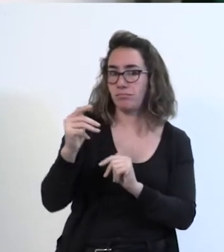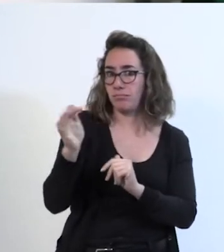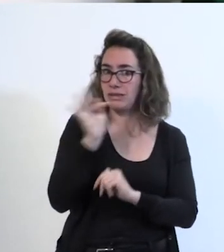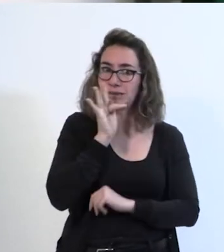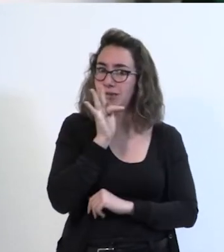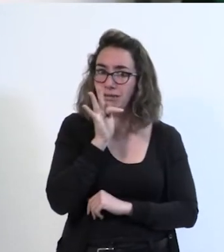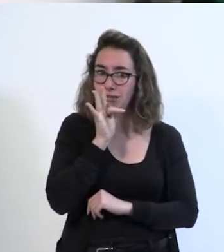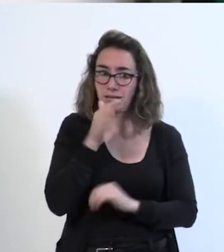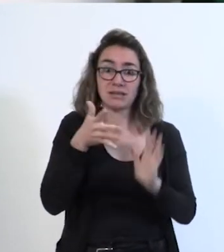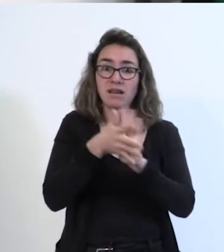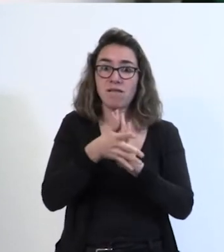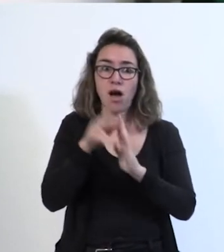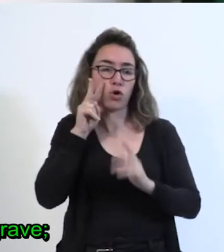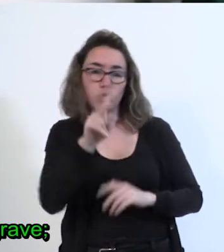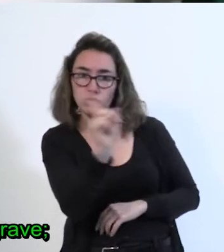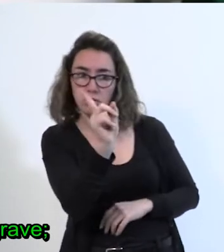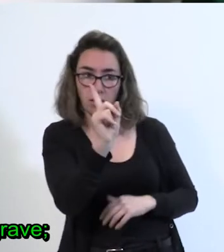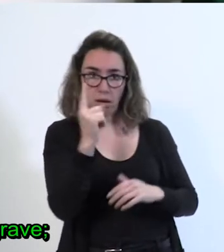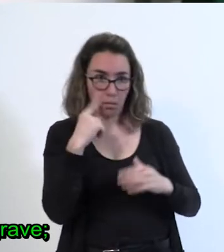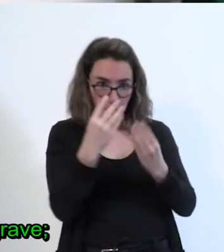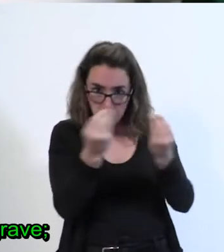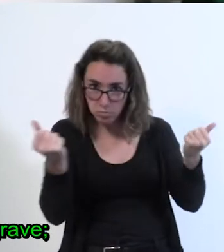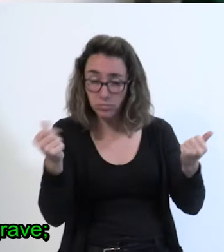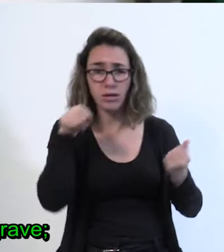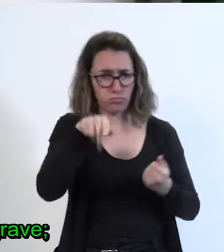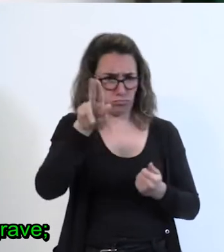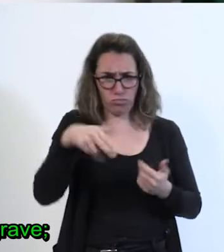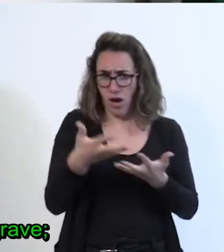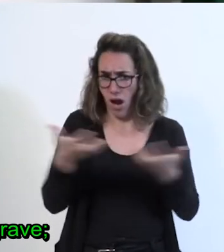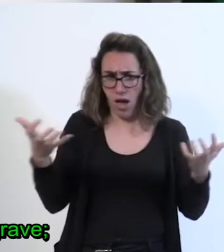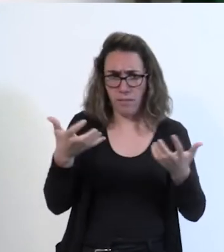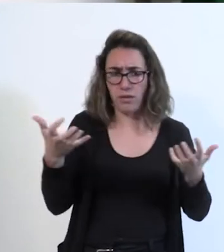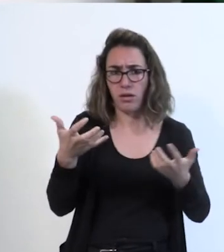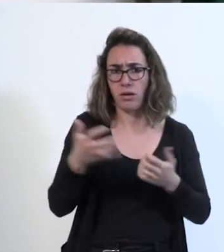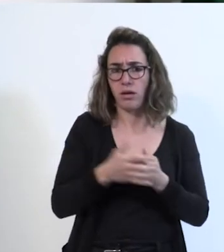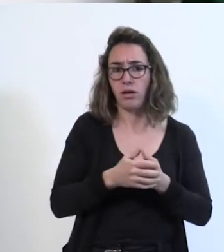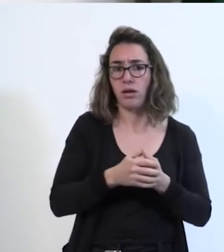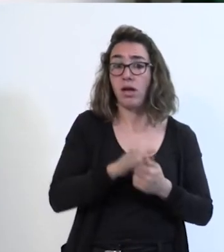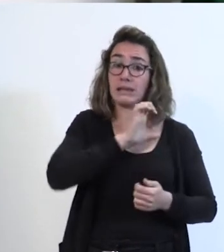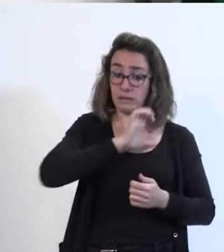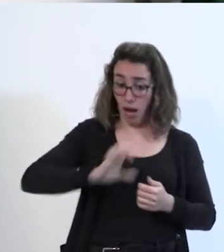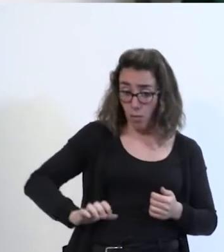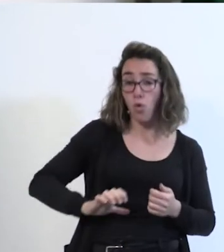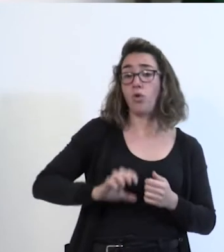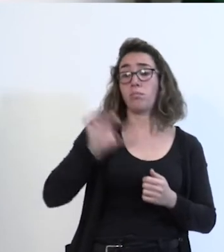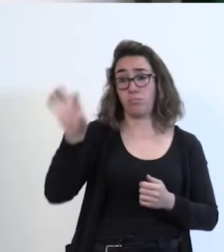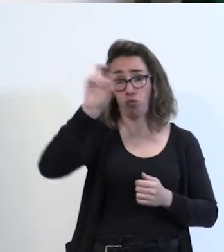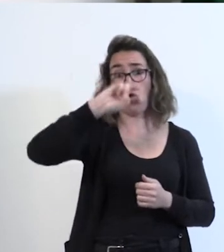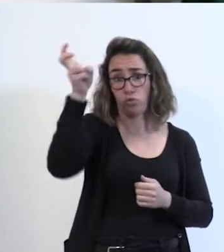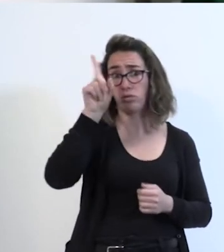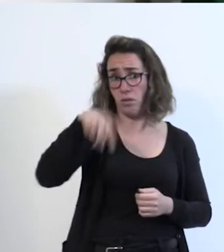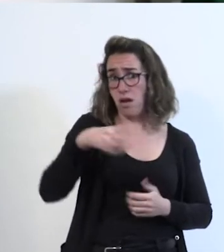no retomado e invisibilizado, y en este momento es un problema grave, pues vea, grave en El Salvador y grave en